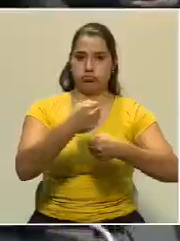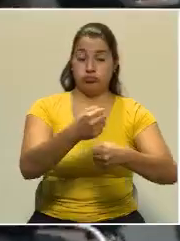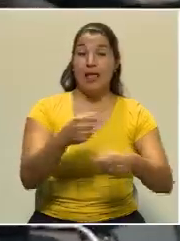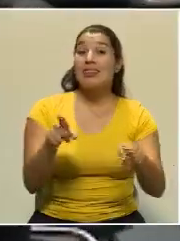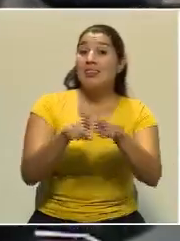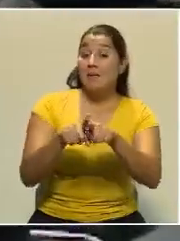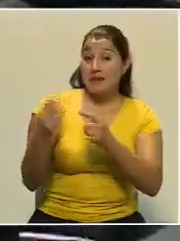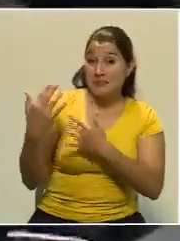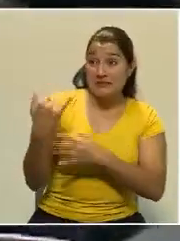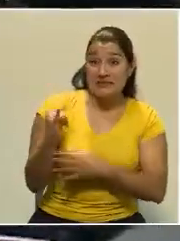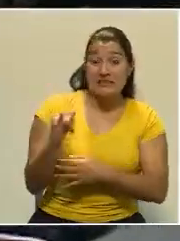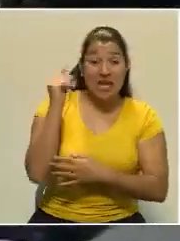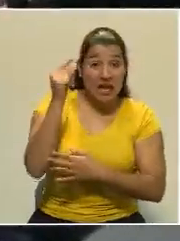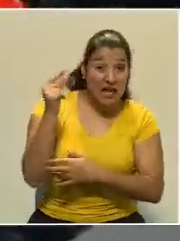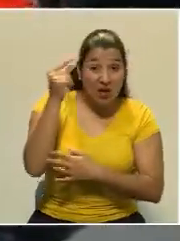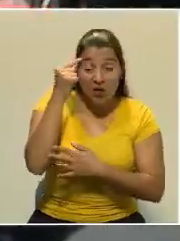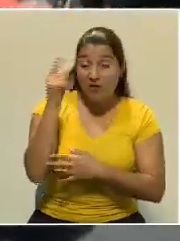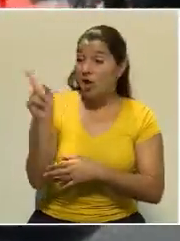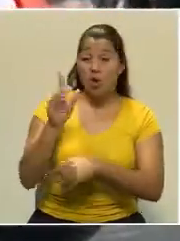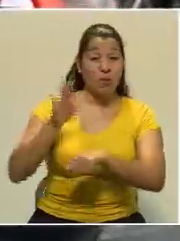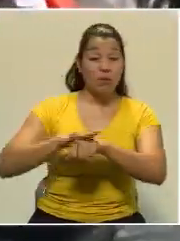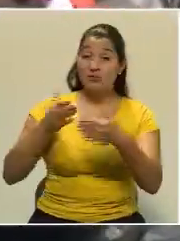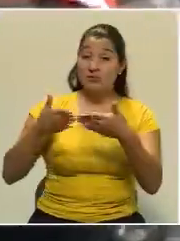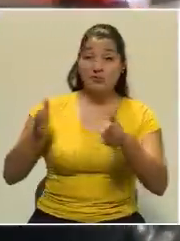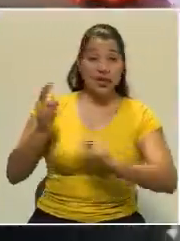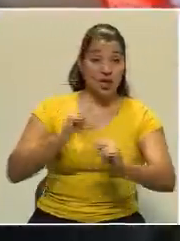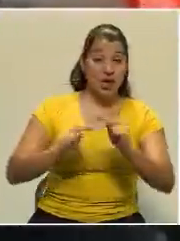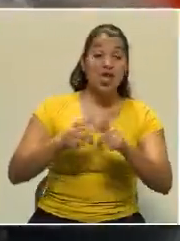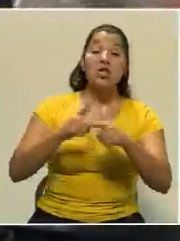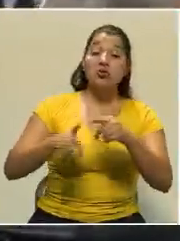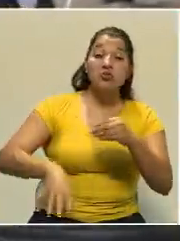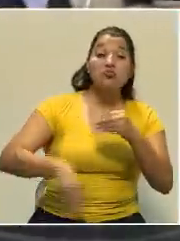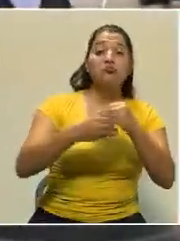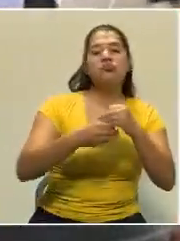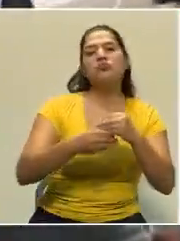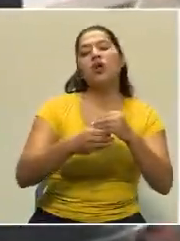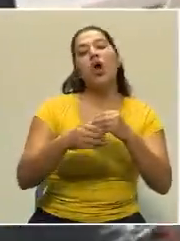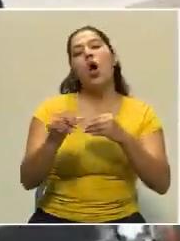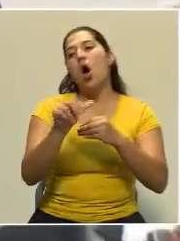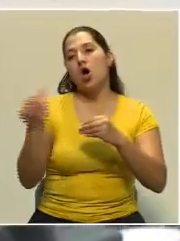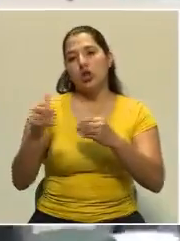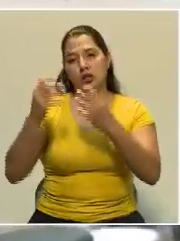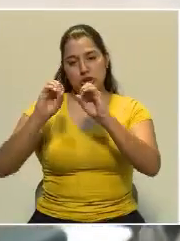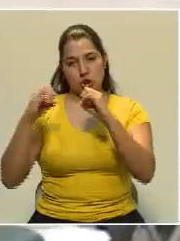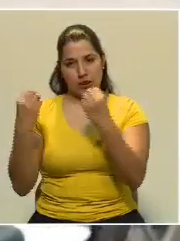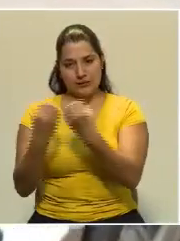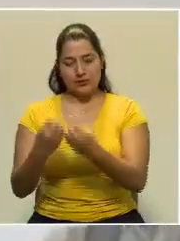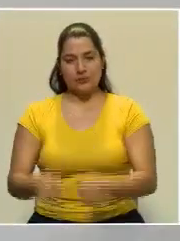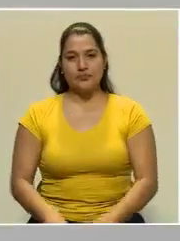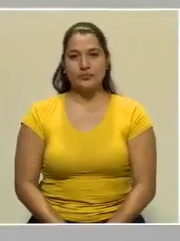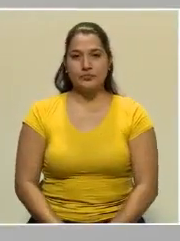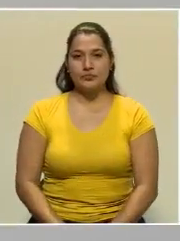caso de que el gobierno no acepte una reapertura, que se sumen miembros de plataformas tecnológicas y otras